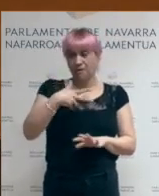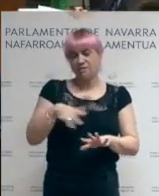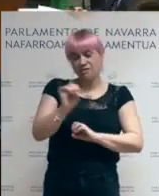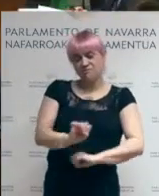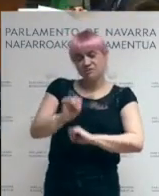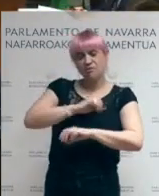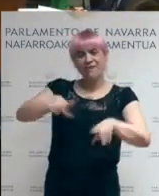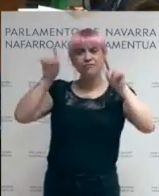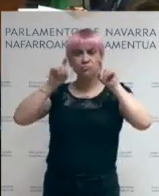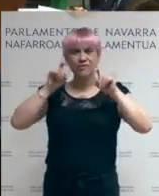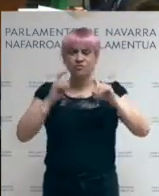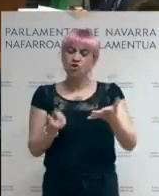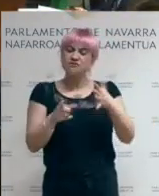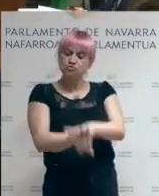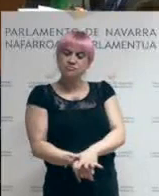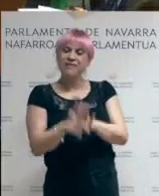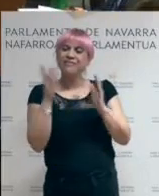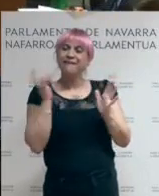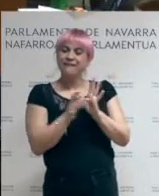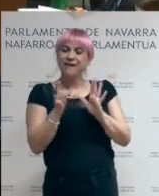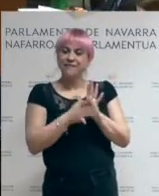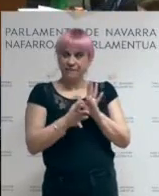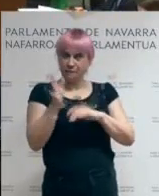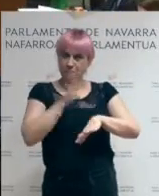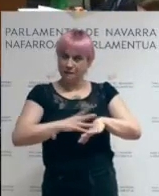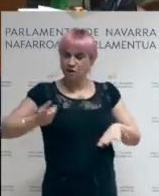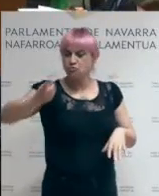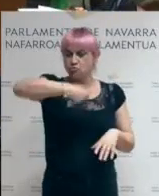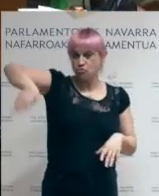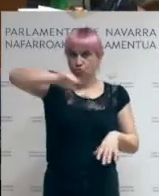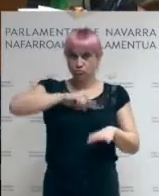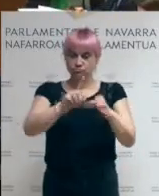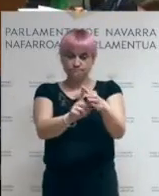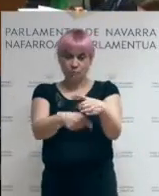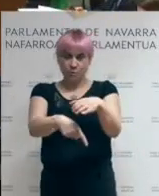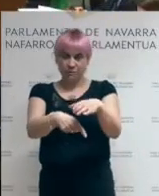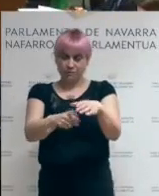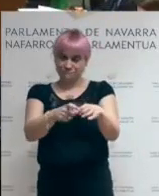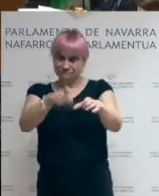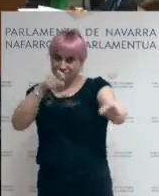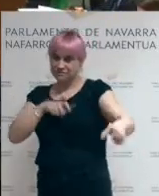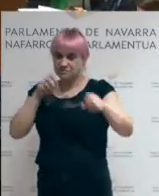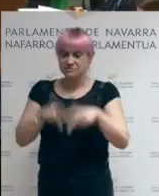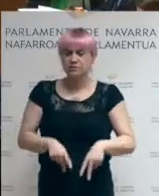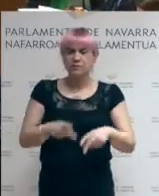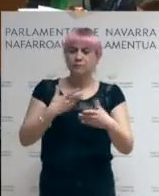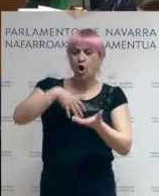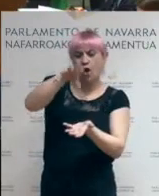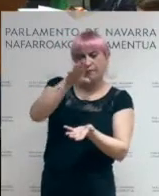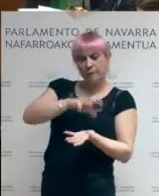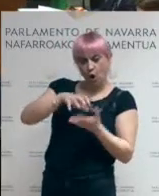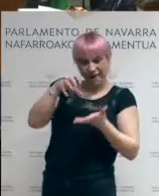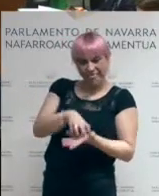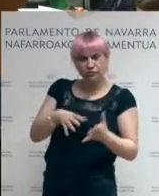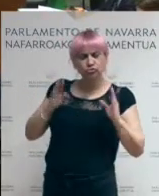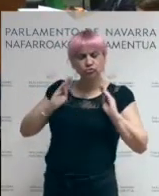una educación inclusiva para todos, que sea capaz de no dejar a nadie atrás, sobre todo a quien más lo necesita, en el centro de sus obligaciones.